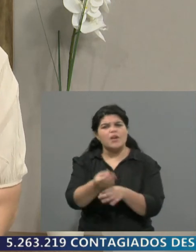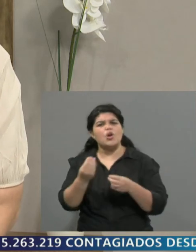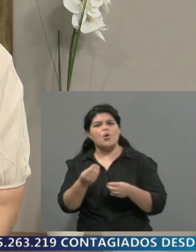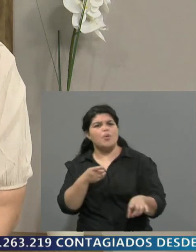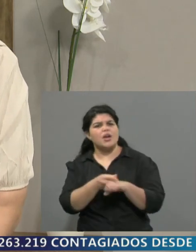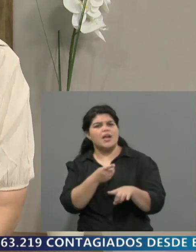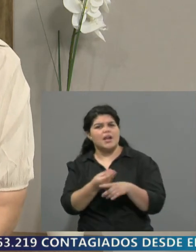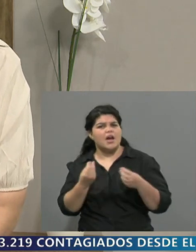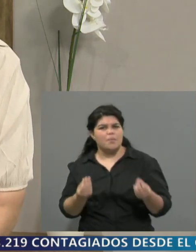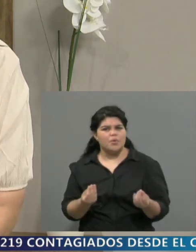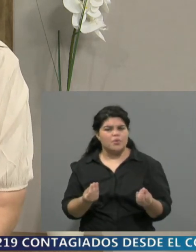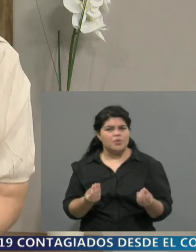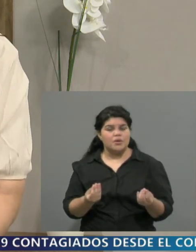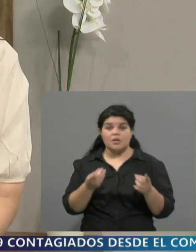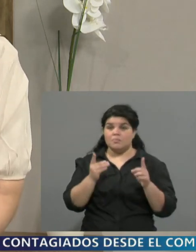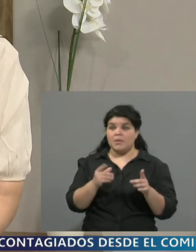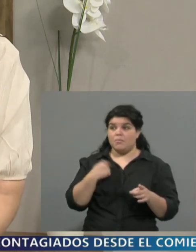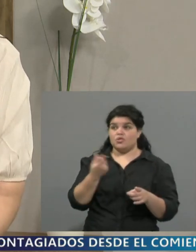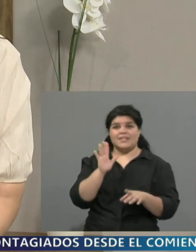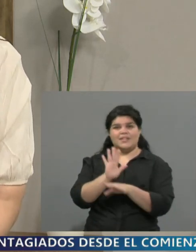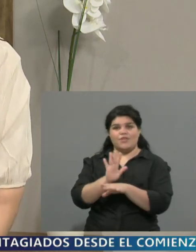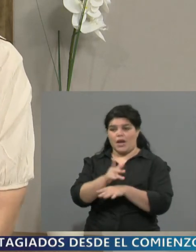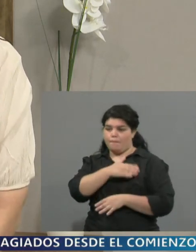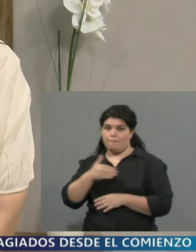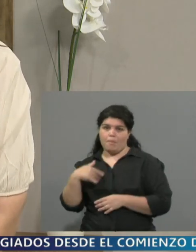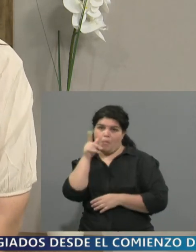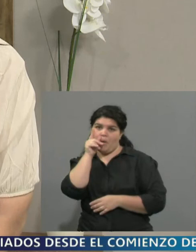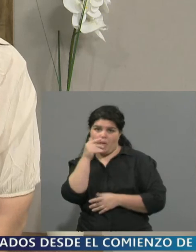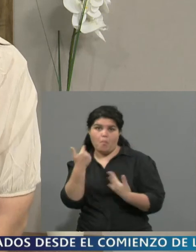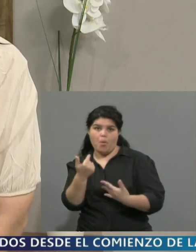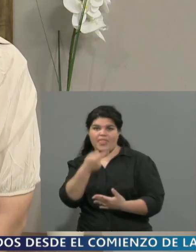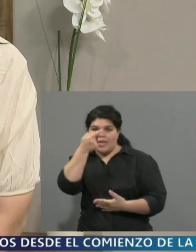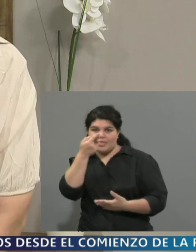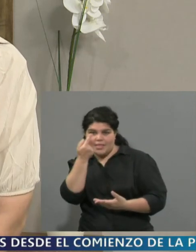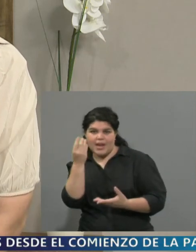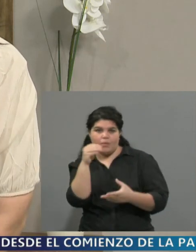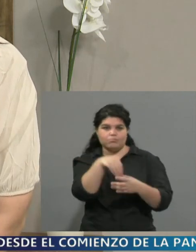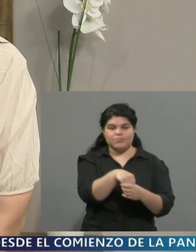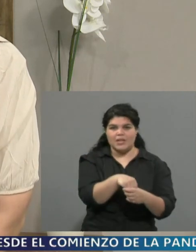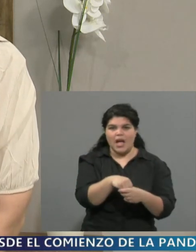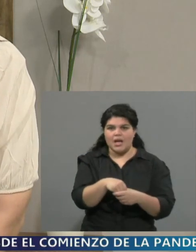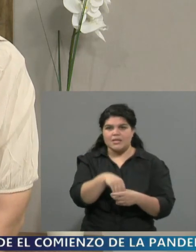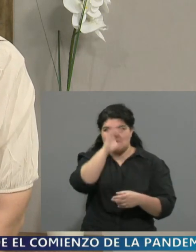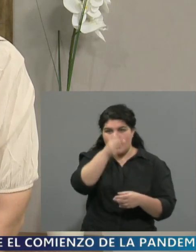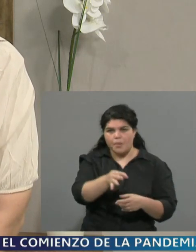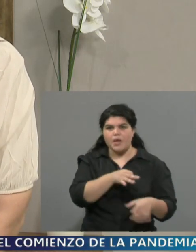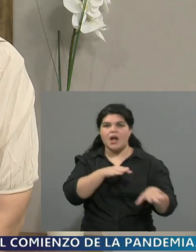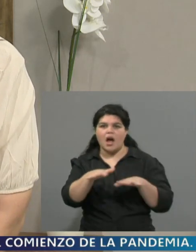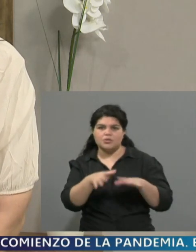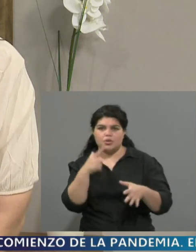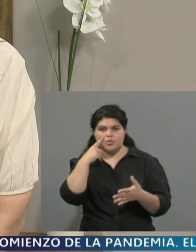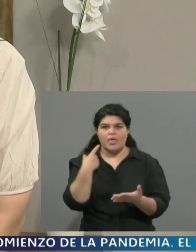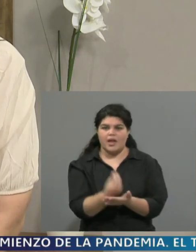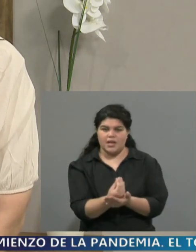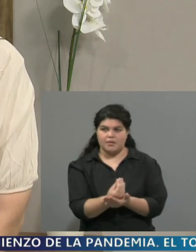también, porque también tiene que ver con esto de involucrarnos, me parece. Sí, también tiene que ver totalmente con un ejercicio activo de la ciudadanía. Comparto con vos. Y